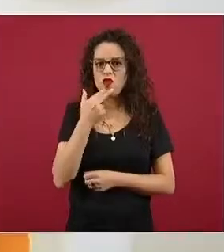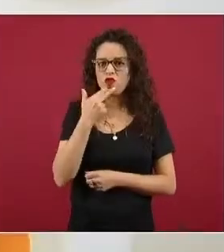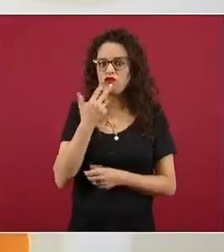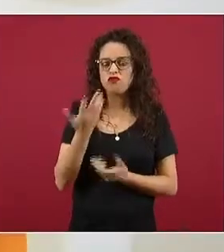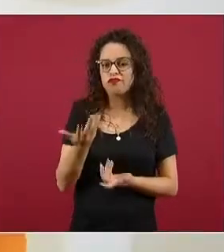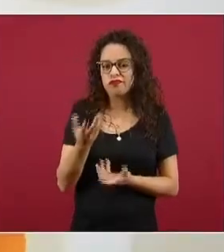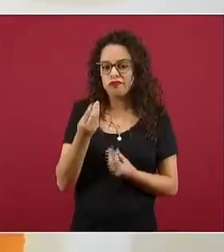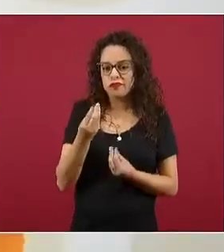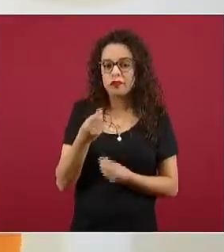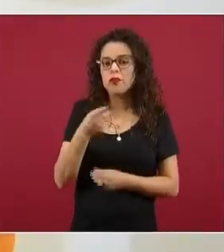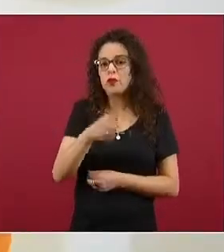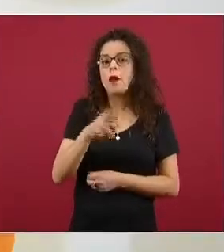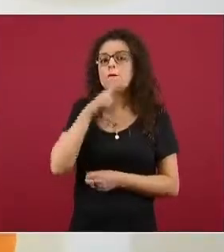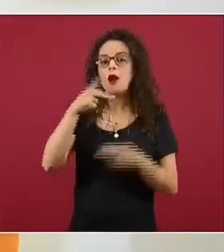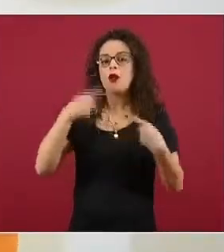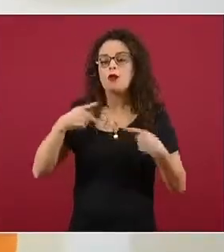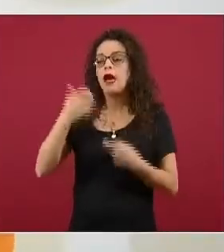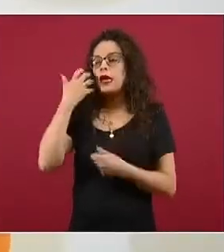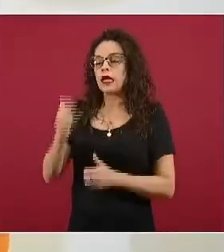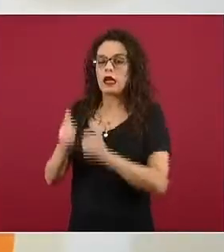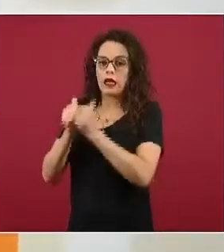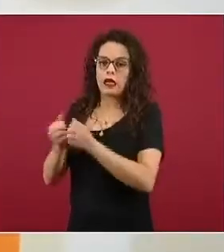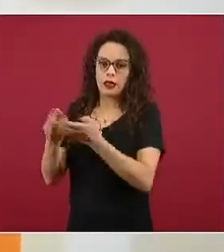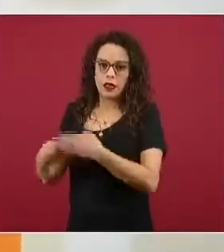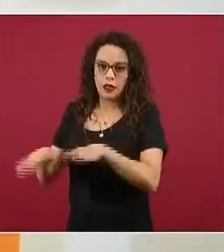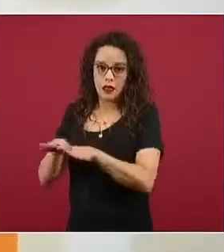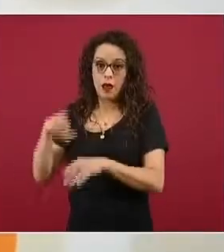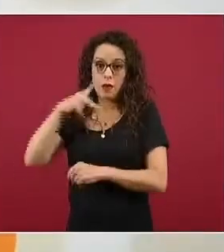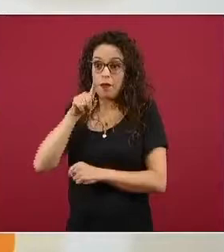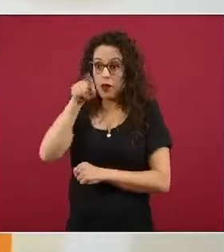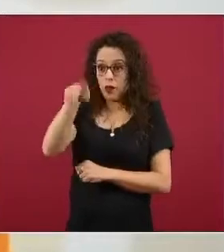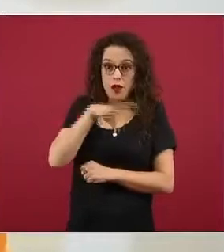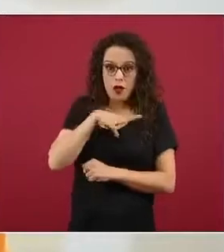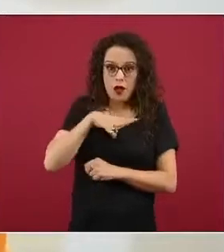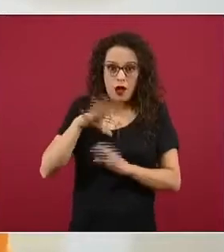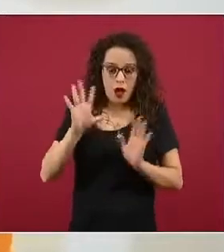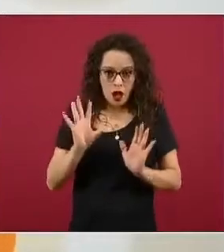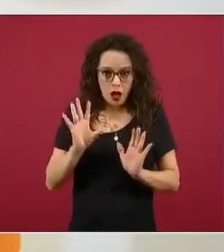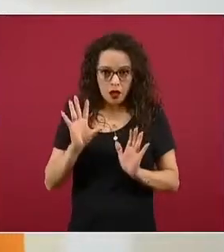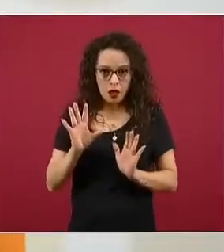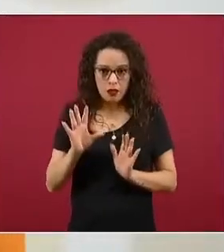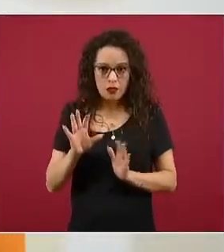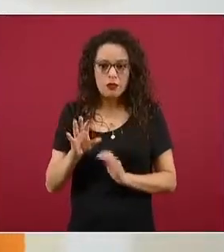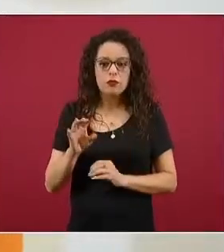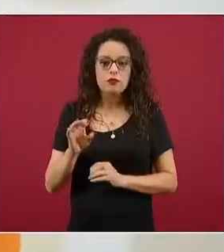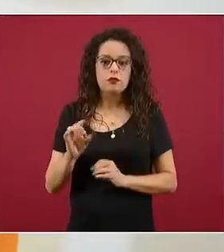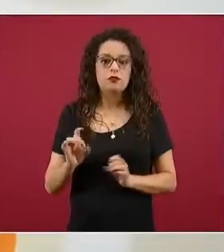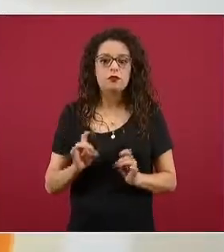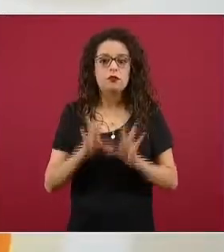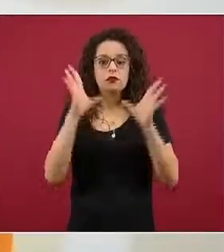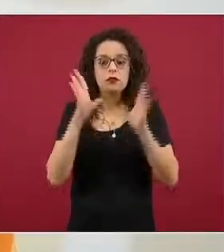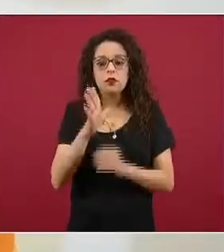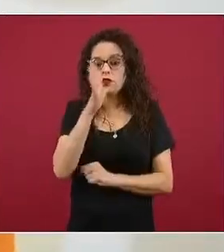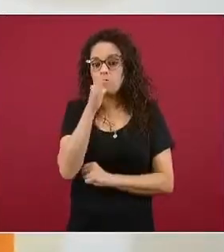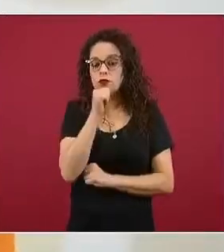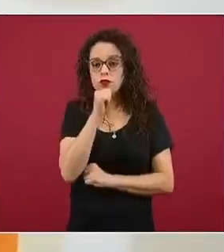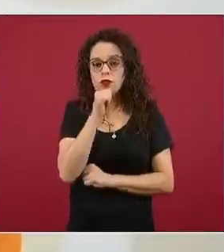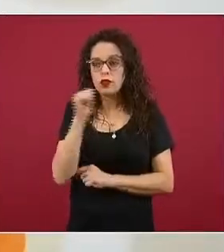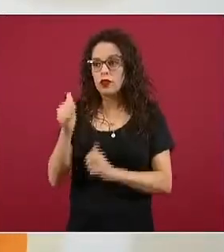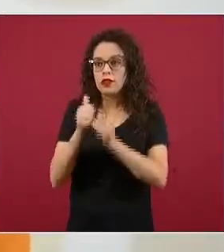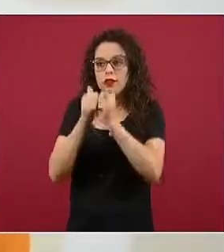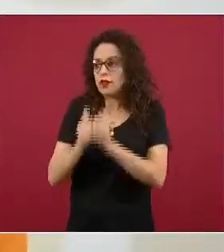resguardo en su domicilio, pero está ahí como una opción para quien tiene dificultades de resguardarse porque las